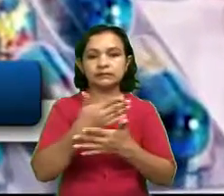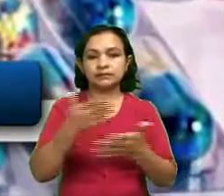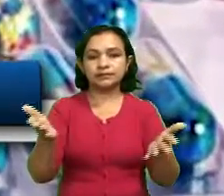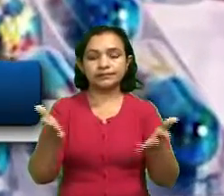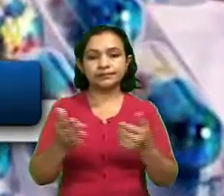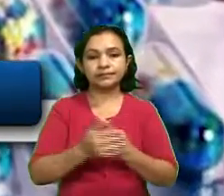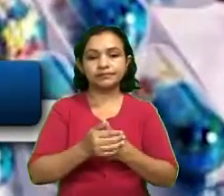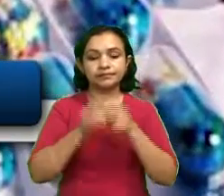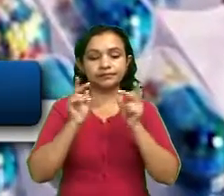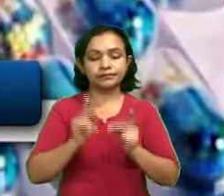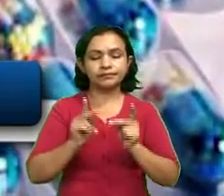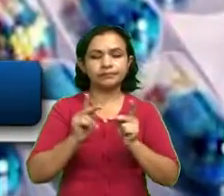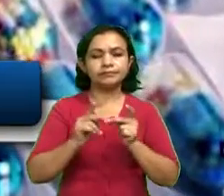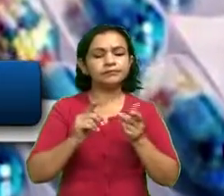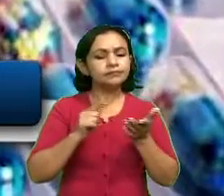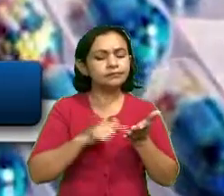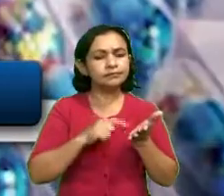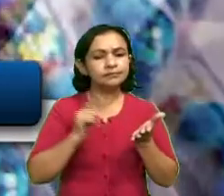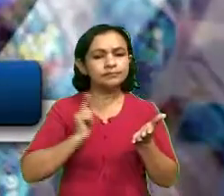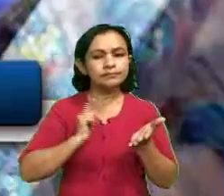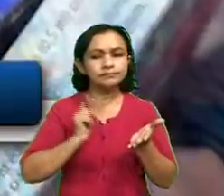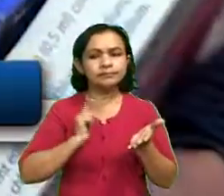le dice el farmacéutico,